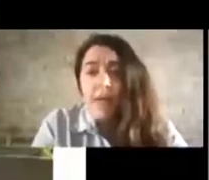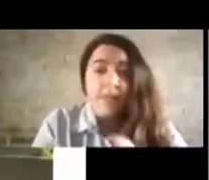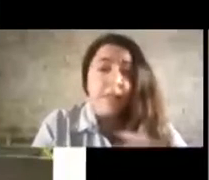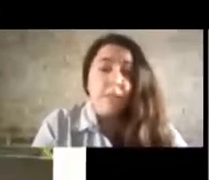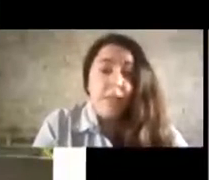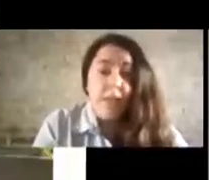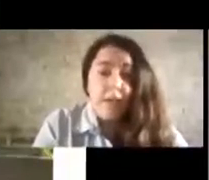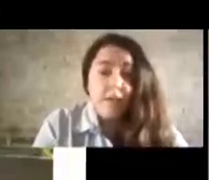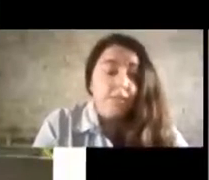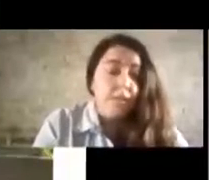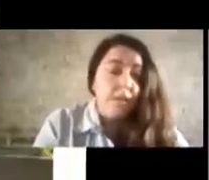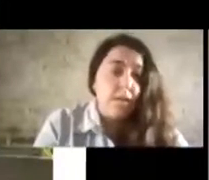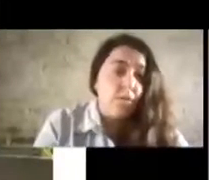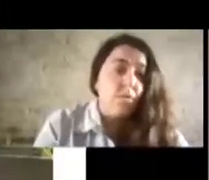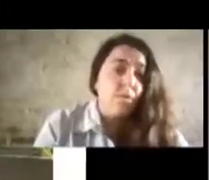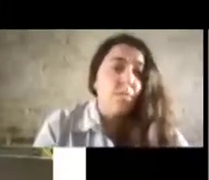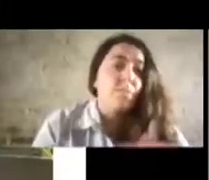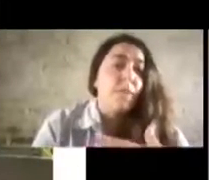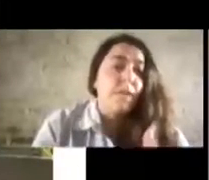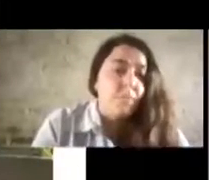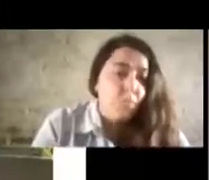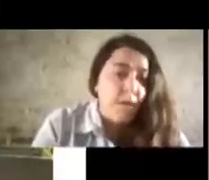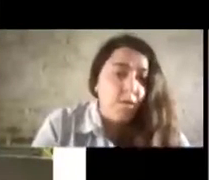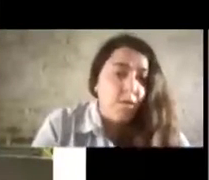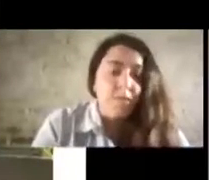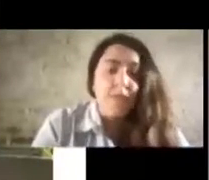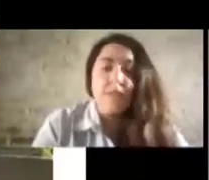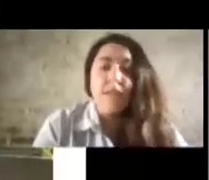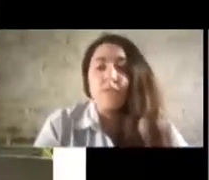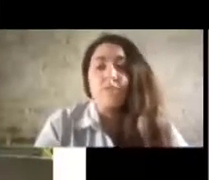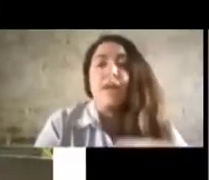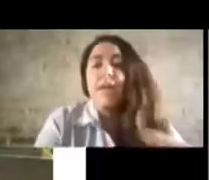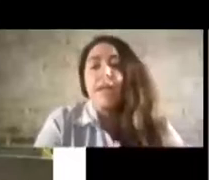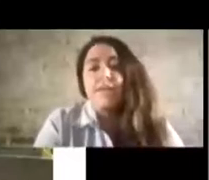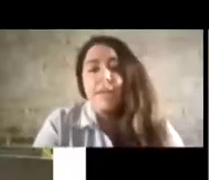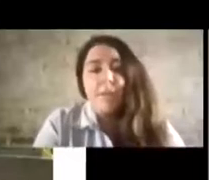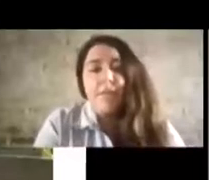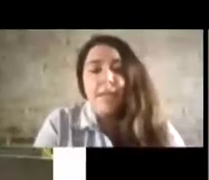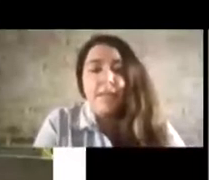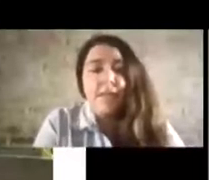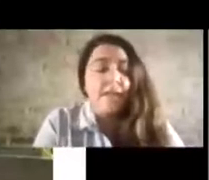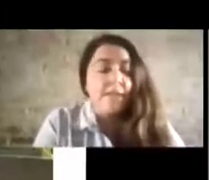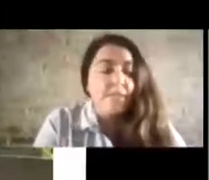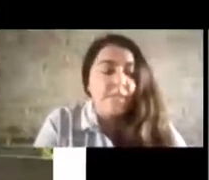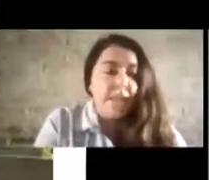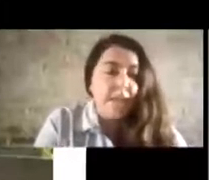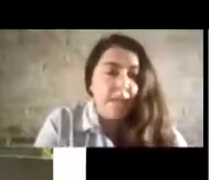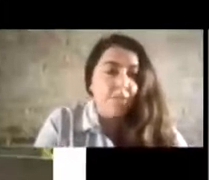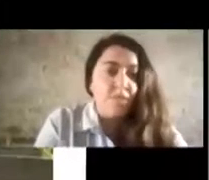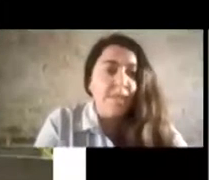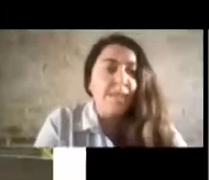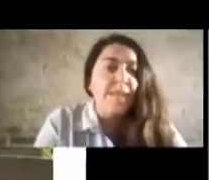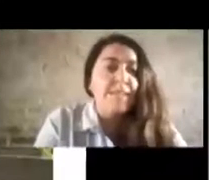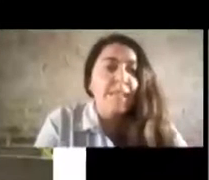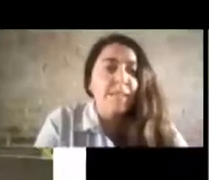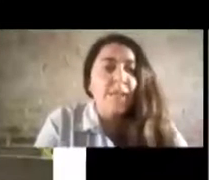va a determinar, ¿sí?, cómo cuánto lo vamos a ir llenando. O sea, siempre tiene que estar cerca de la